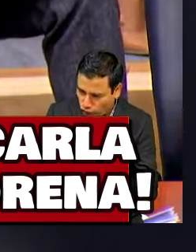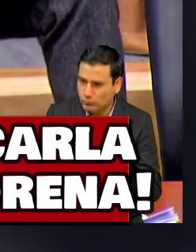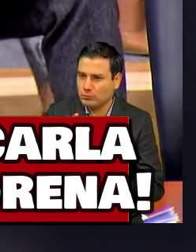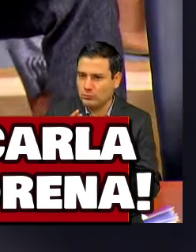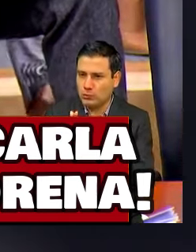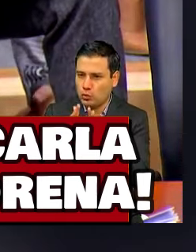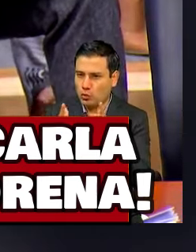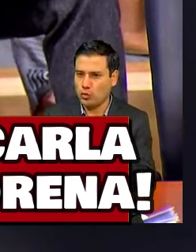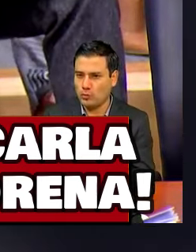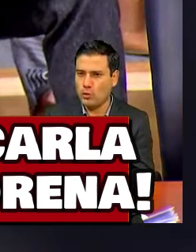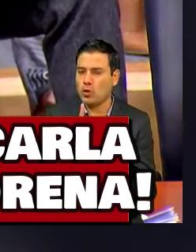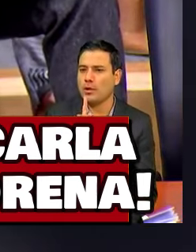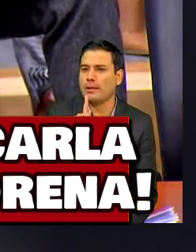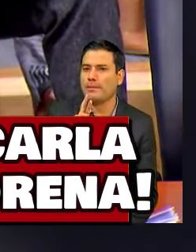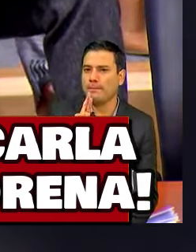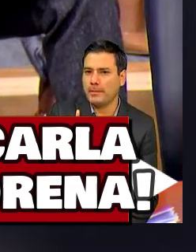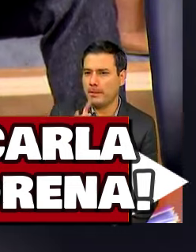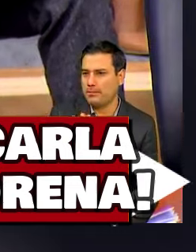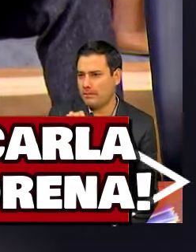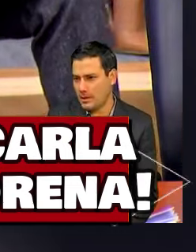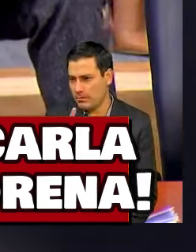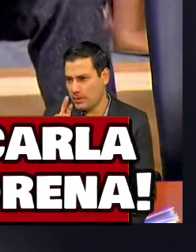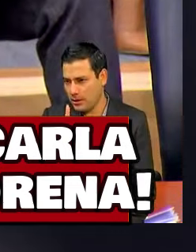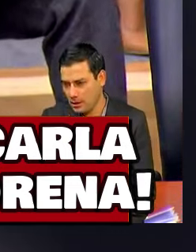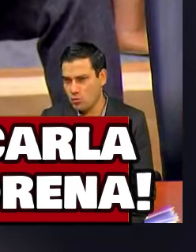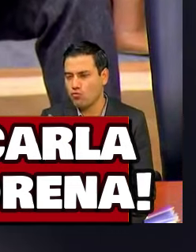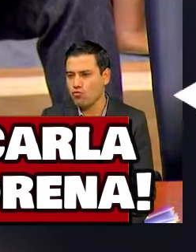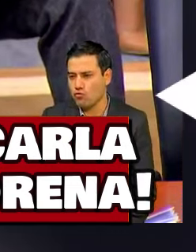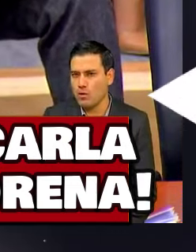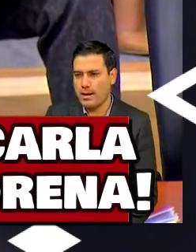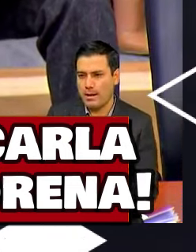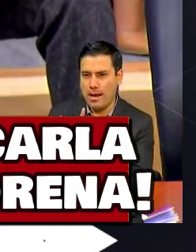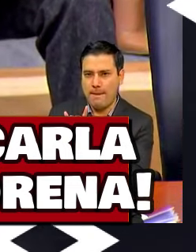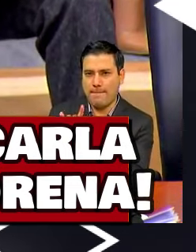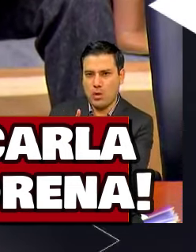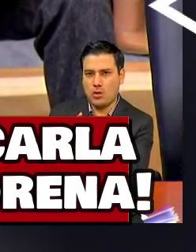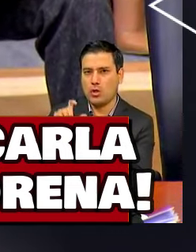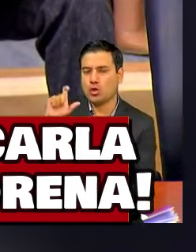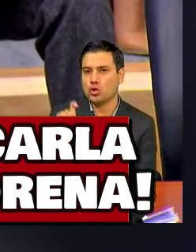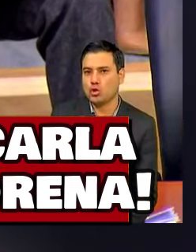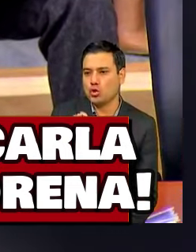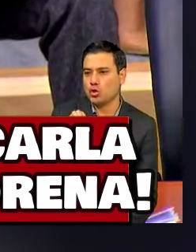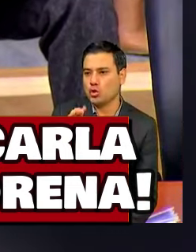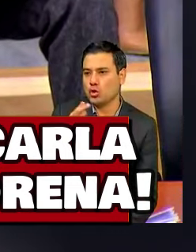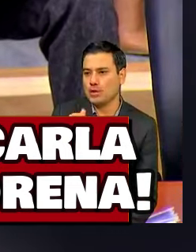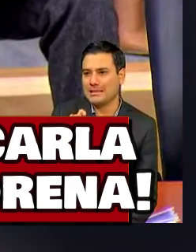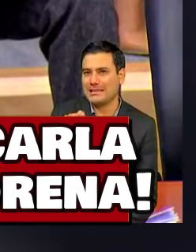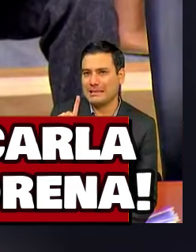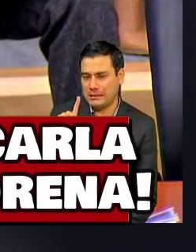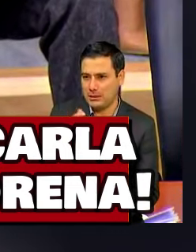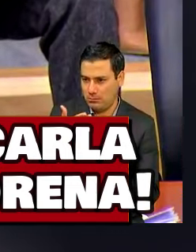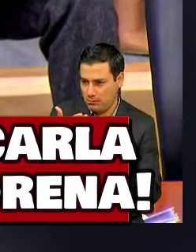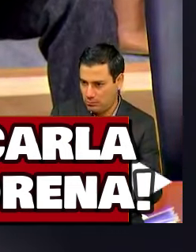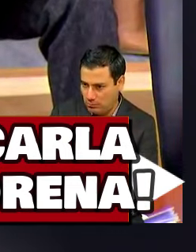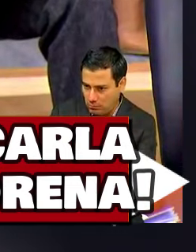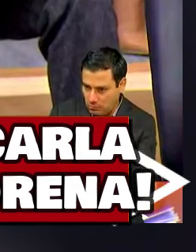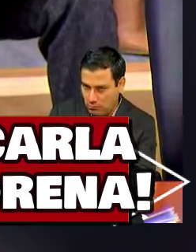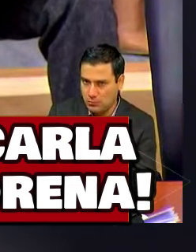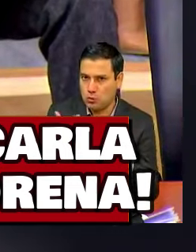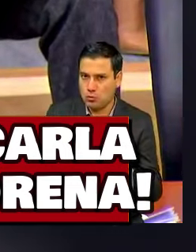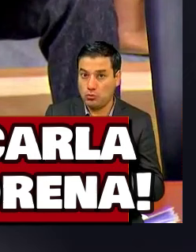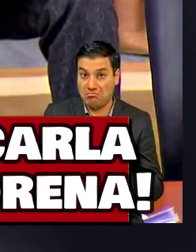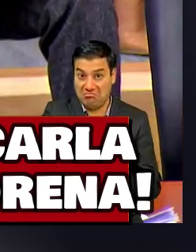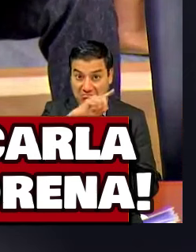Opositor, porque era un colaborador de Berta Xóchitl Gálvez Ruiz, y que ante cualquier duda que